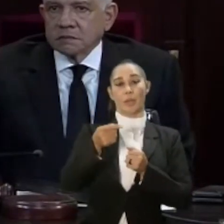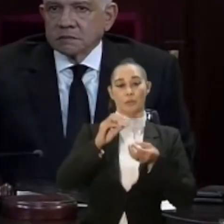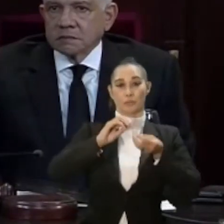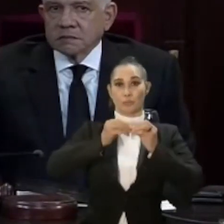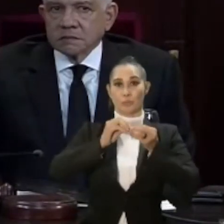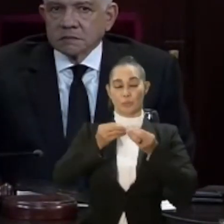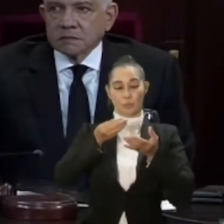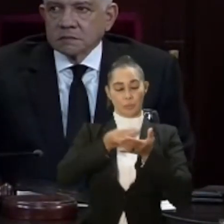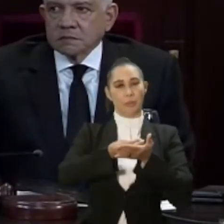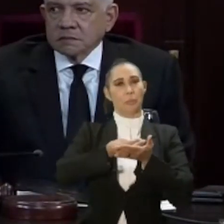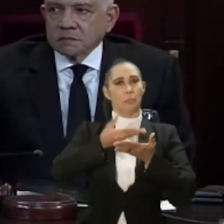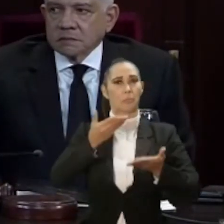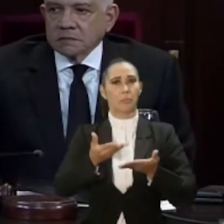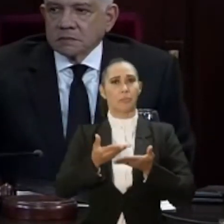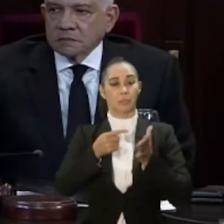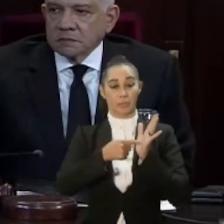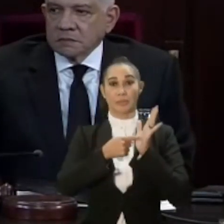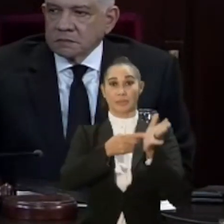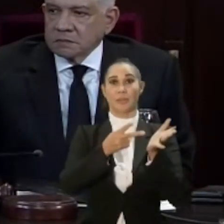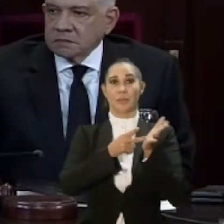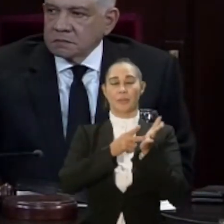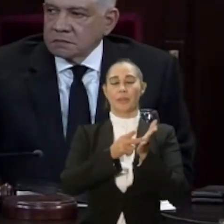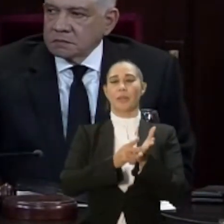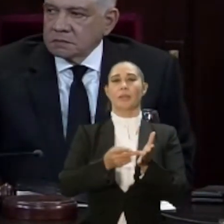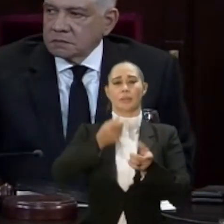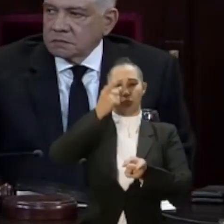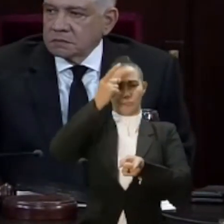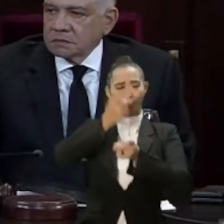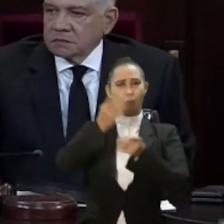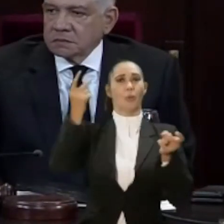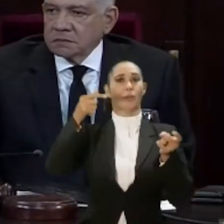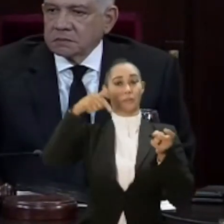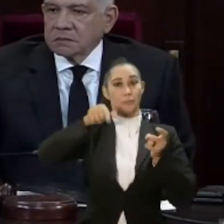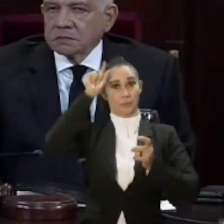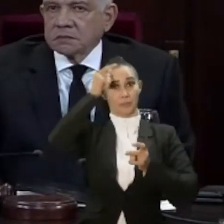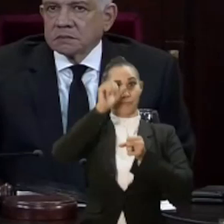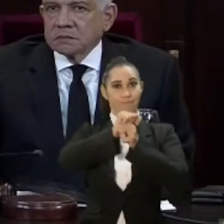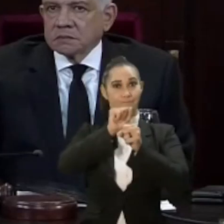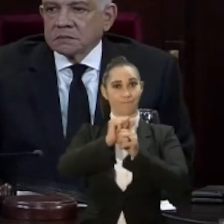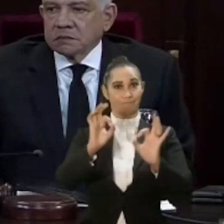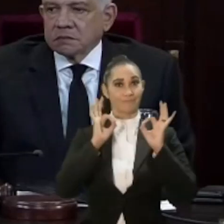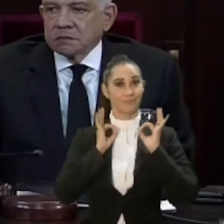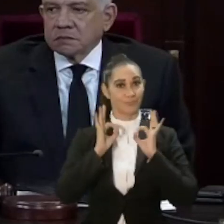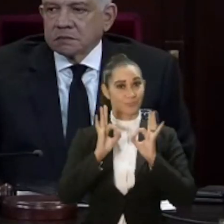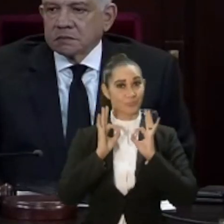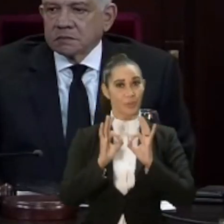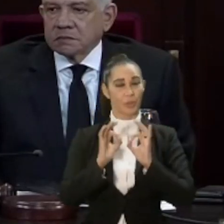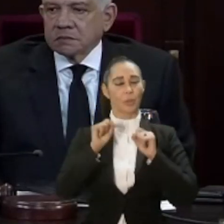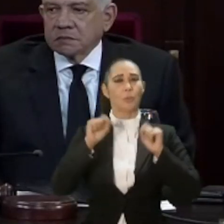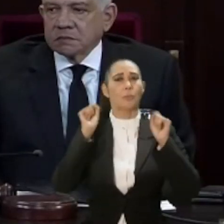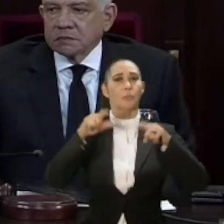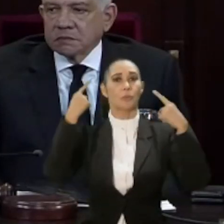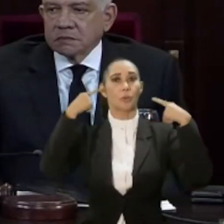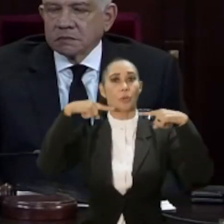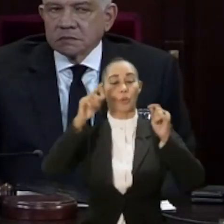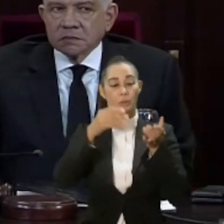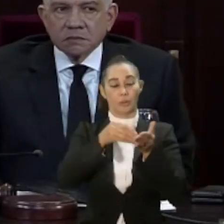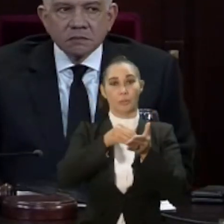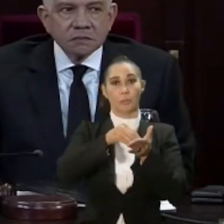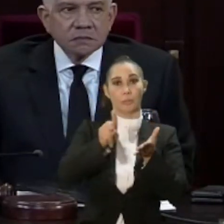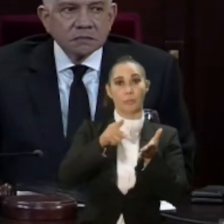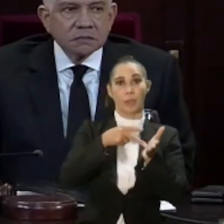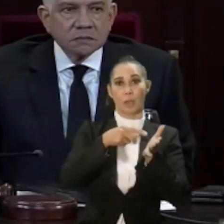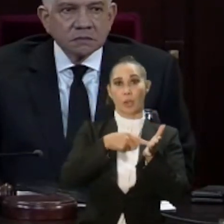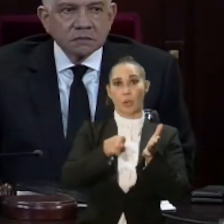cifras macroeconómicas confirman el camino correcto recorrido por este gobierno, que además logró reducir los pagos de intereses de la